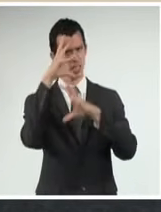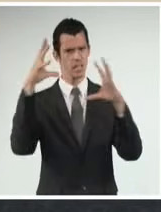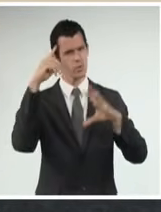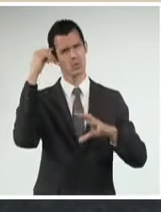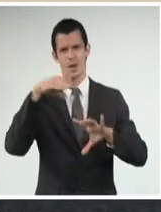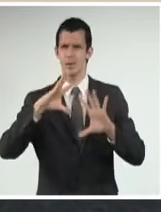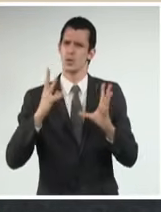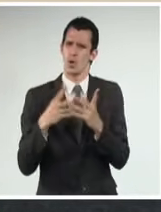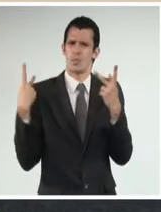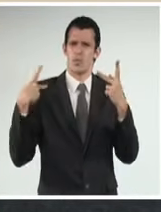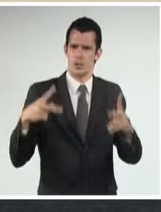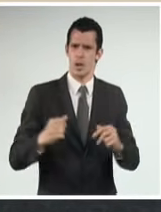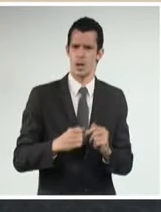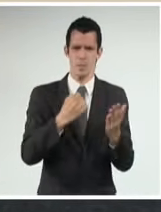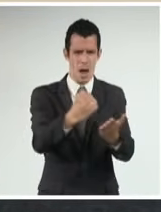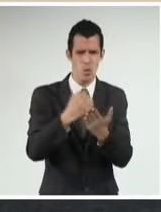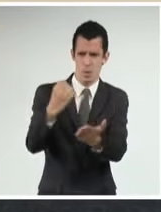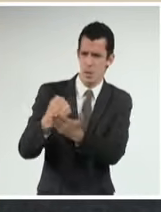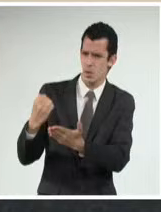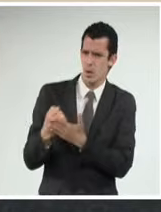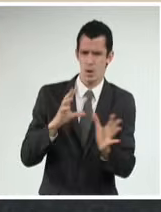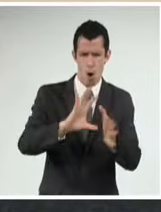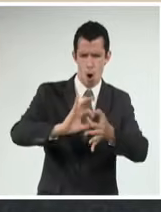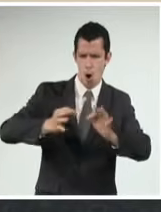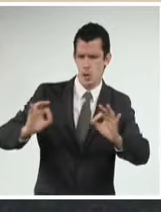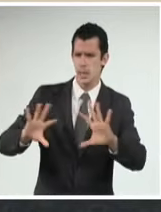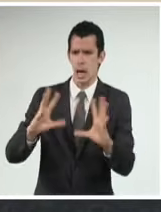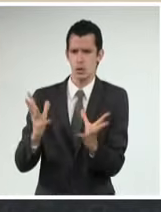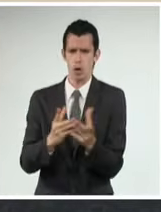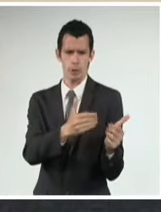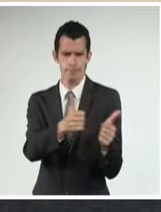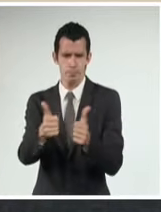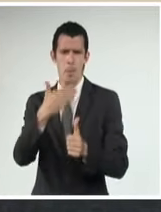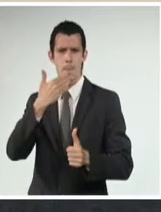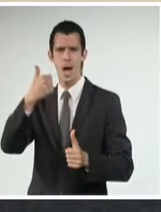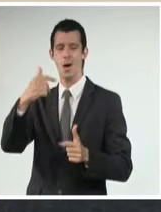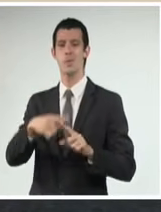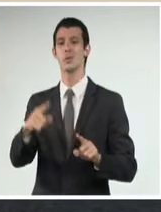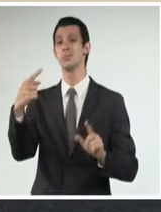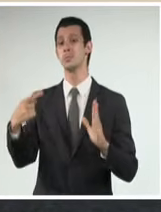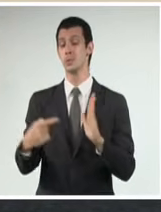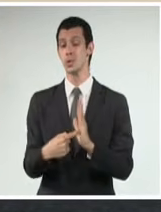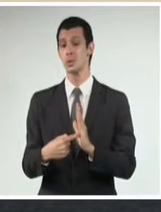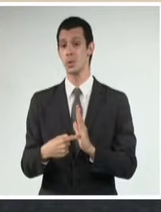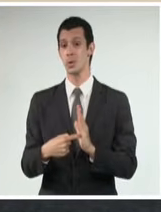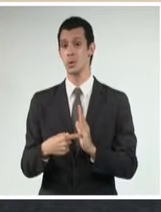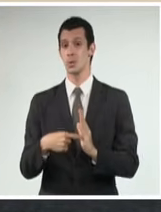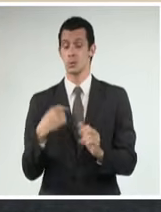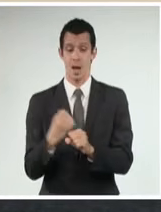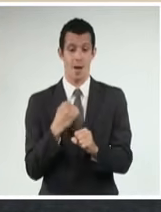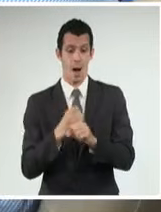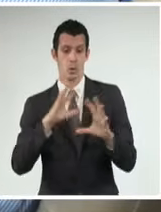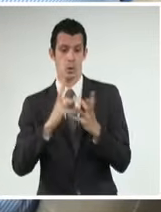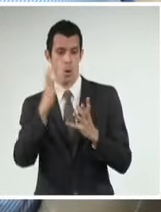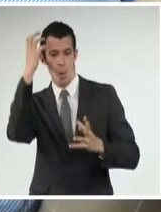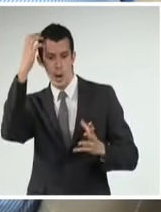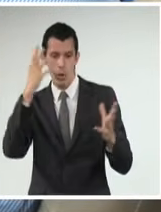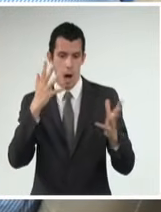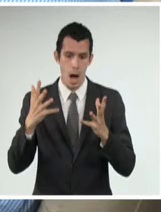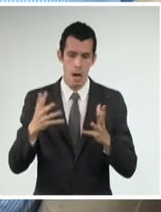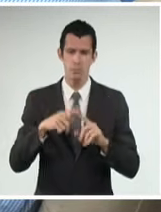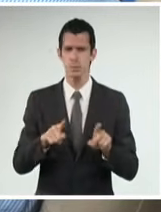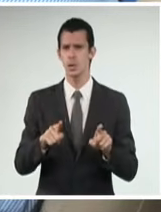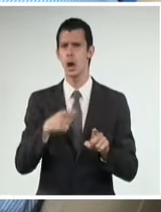necesitamos una adecuada participación con responsabilidad de nuestra población, mucha solidaridad en